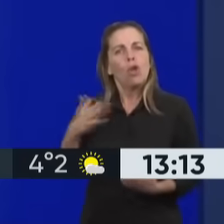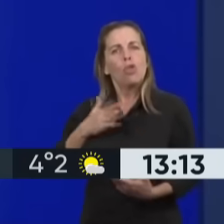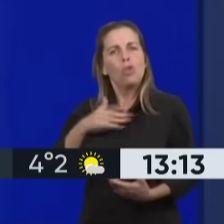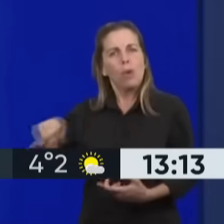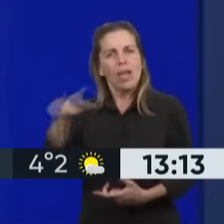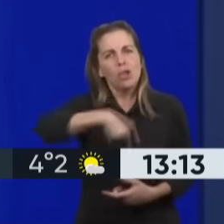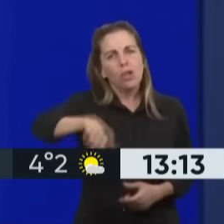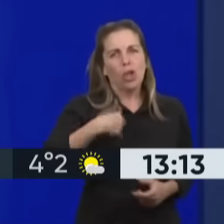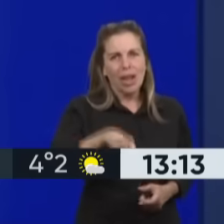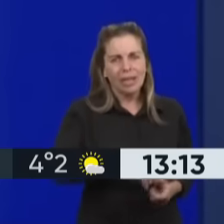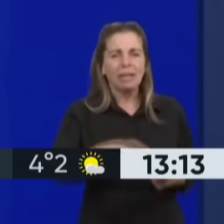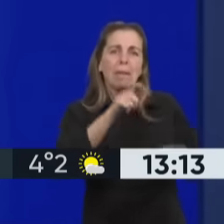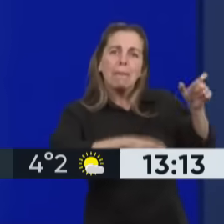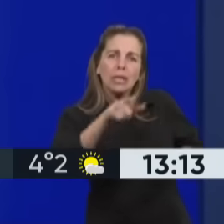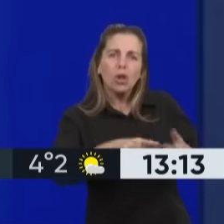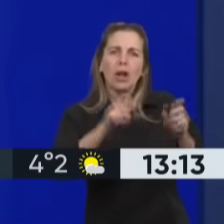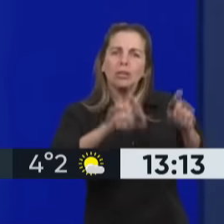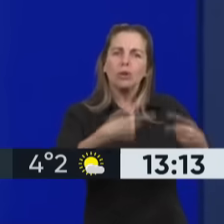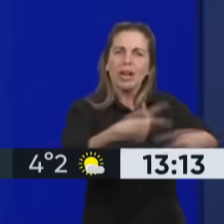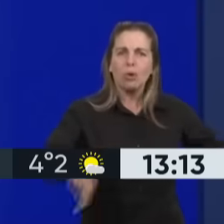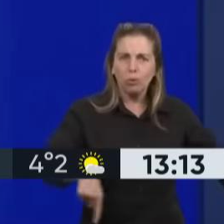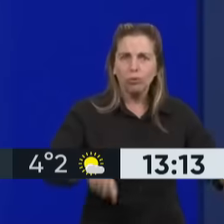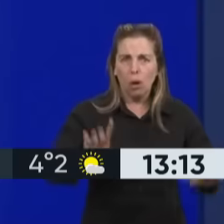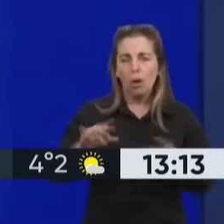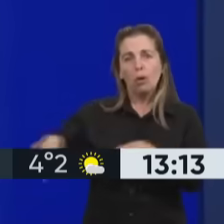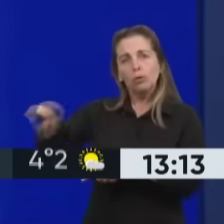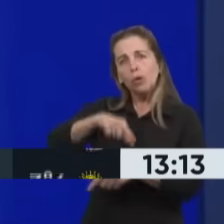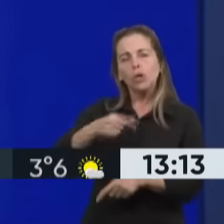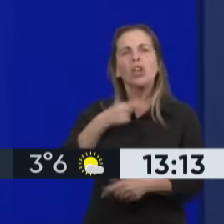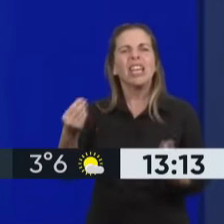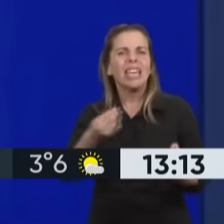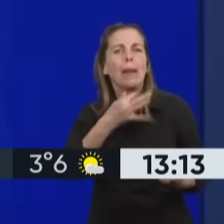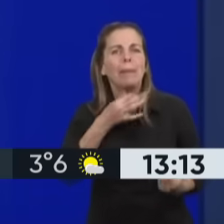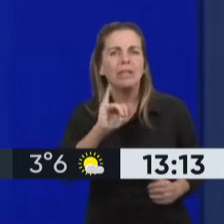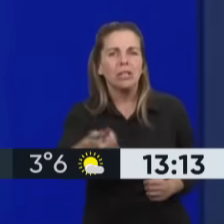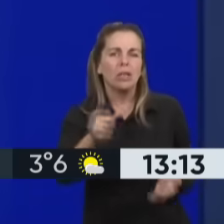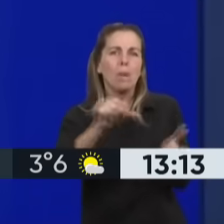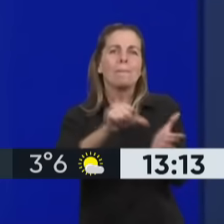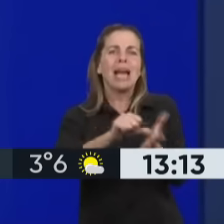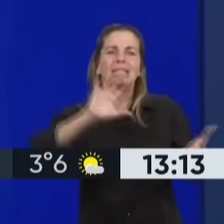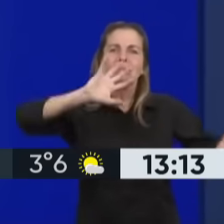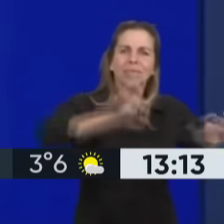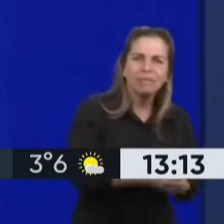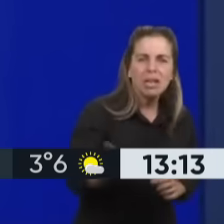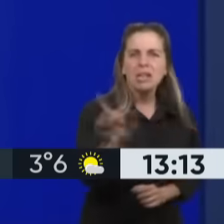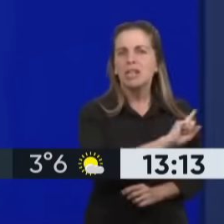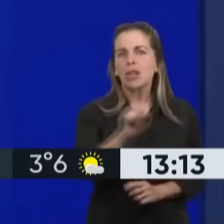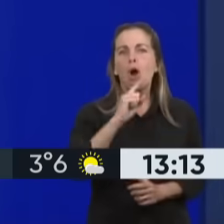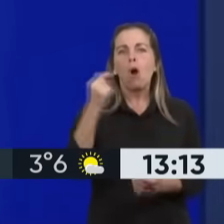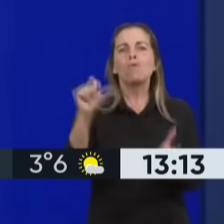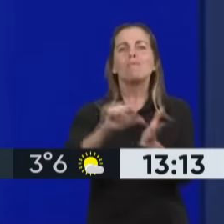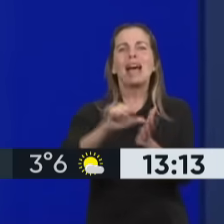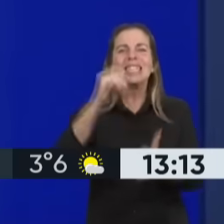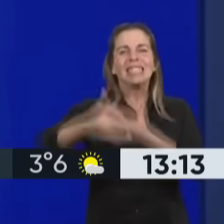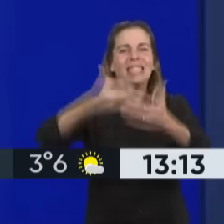su gente y su riqueza, y prefieren ser dueños de un país destrozado antes que ciudadanos de a pie de una nación